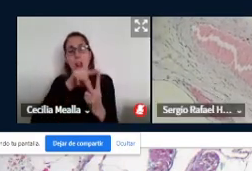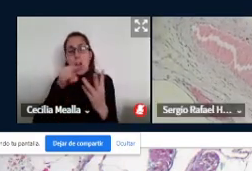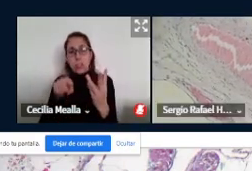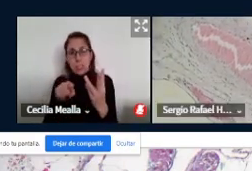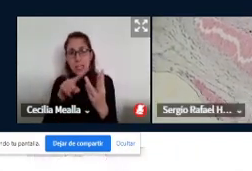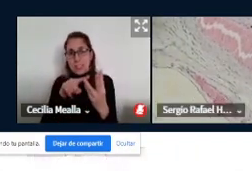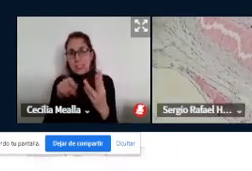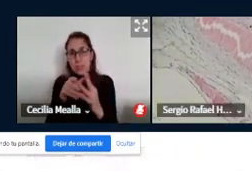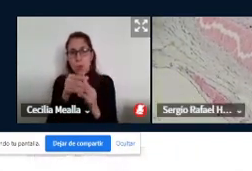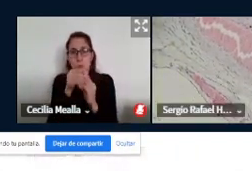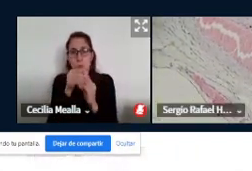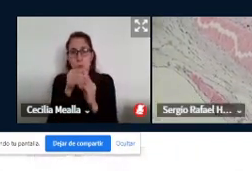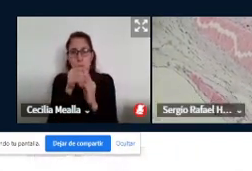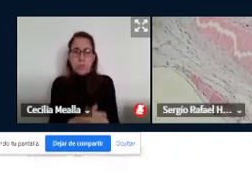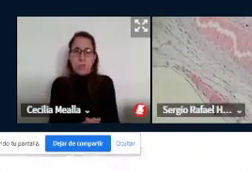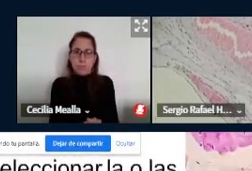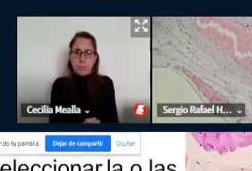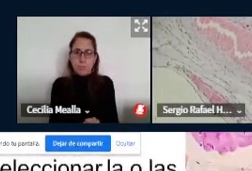fibras.